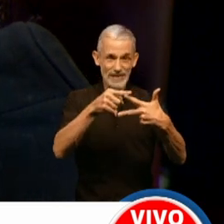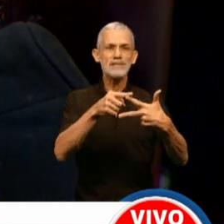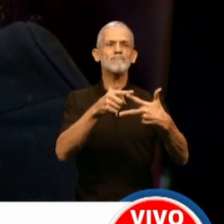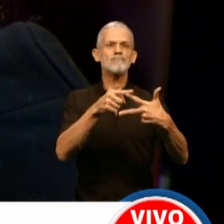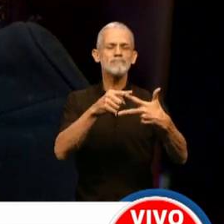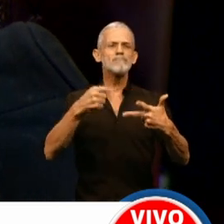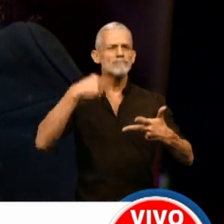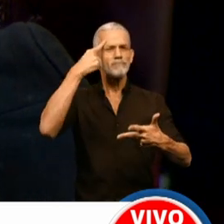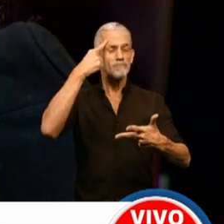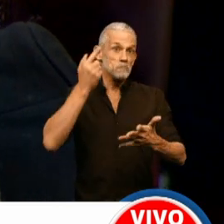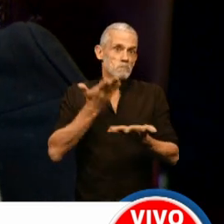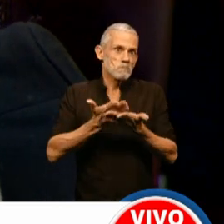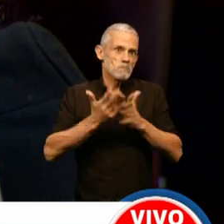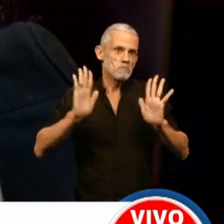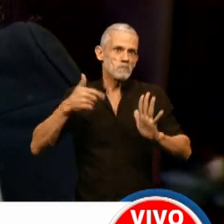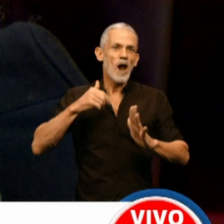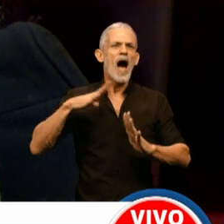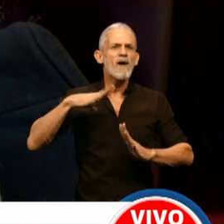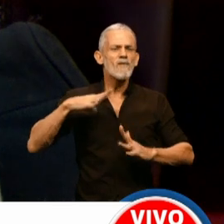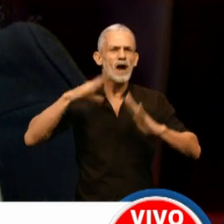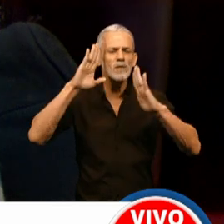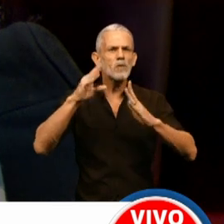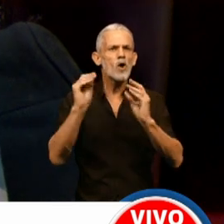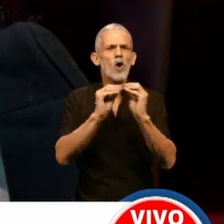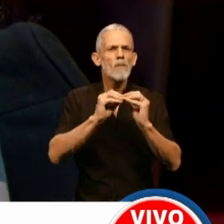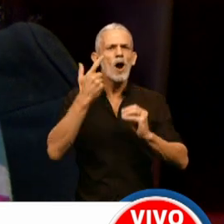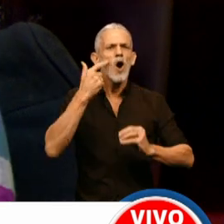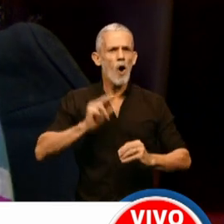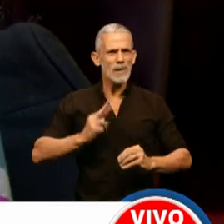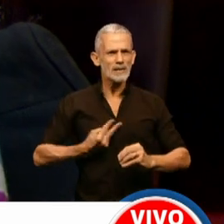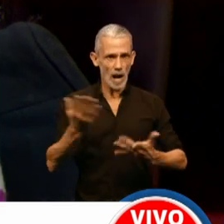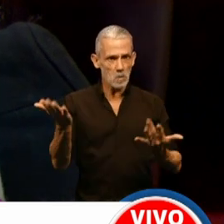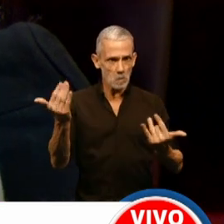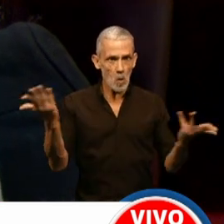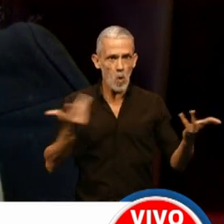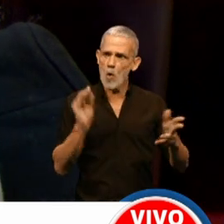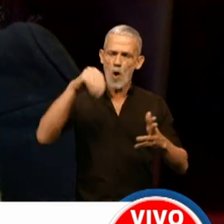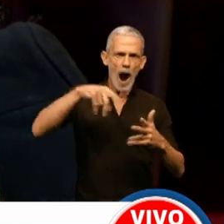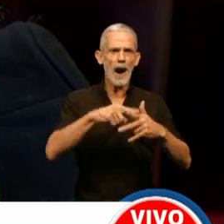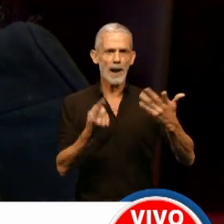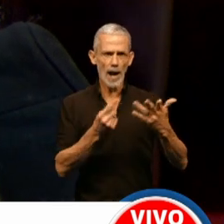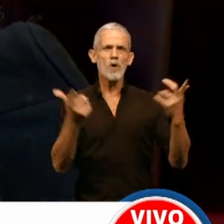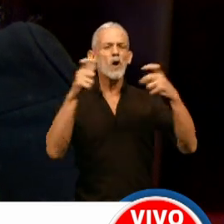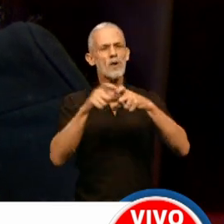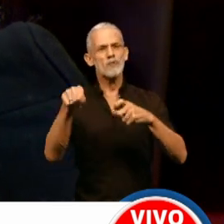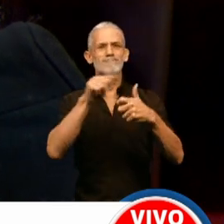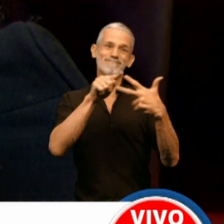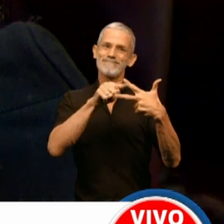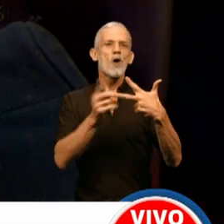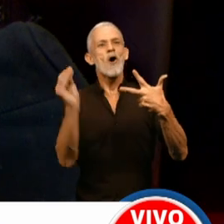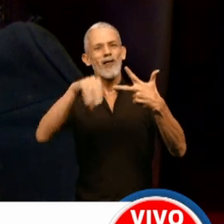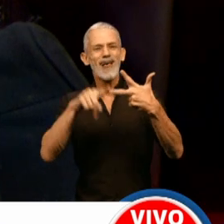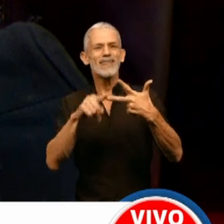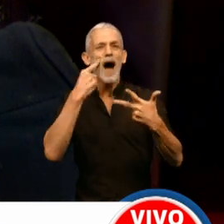se nos había planteado que habíamos escuchado a los compañeros varones trans y entonces ahí agregamos una reunión más para poder